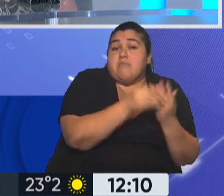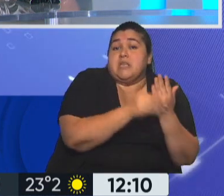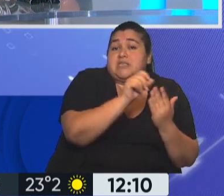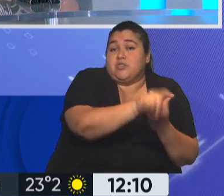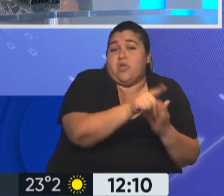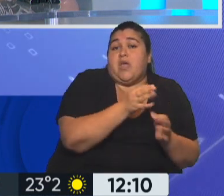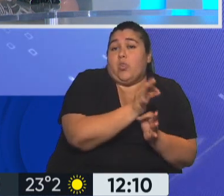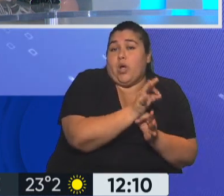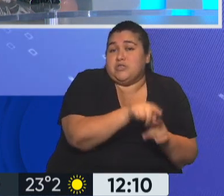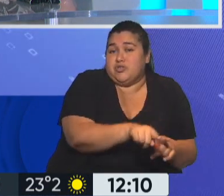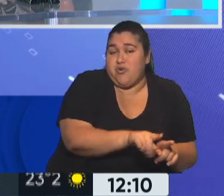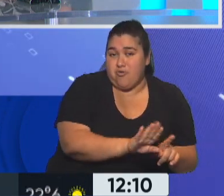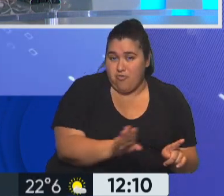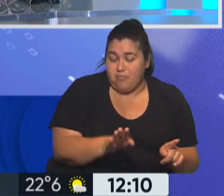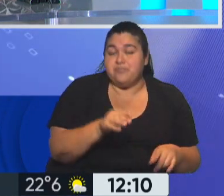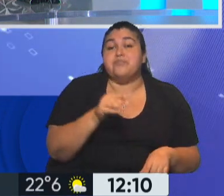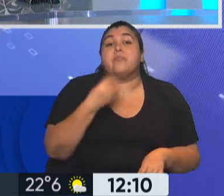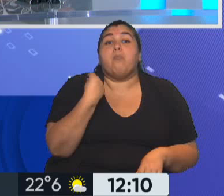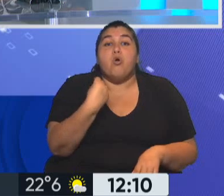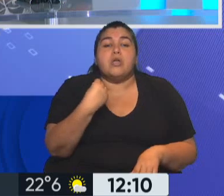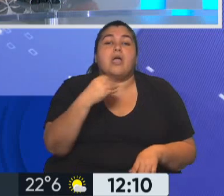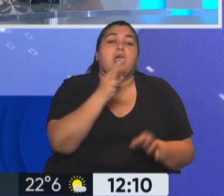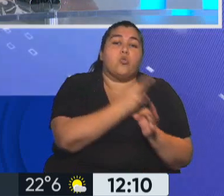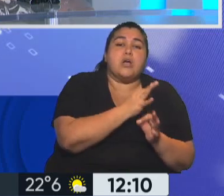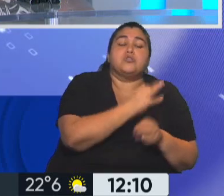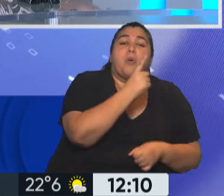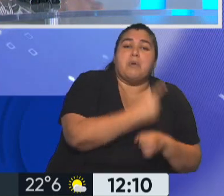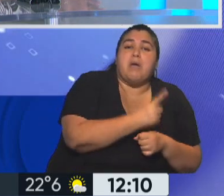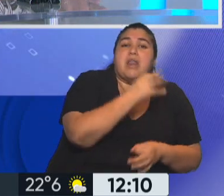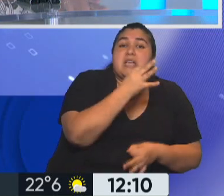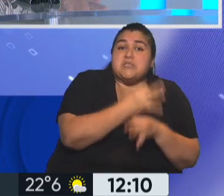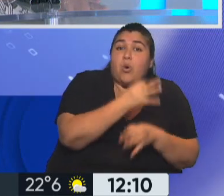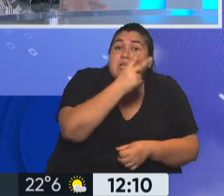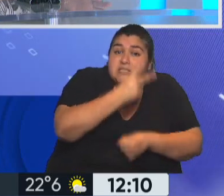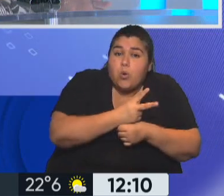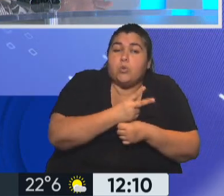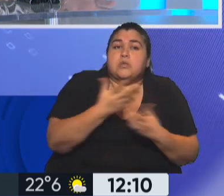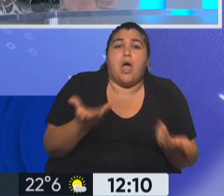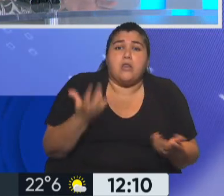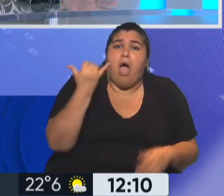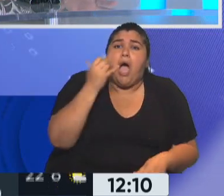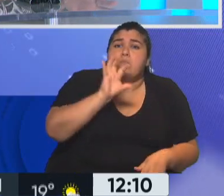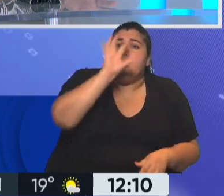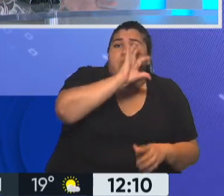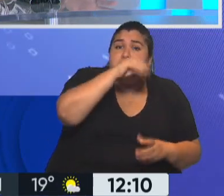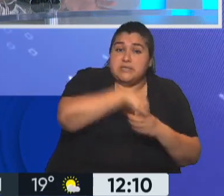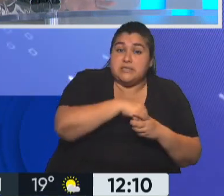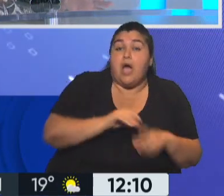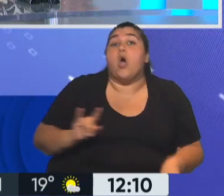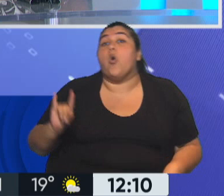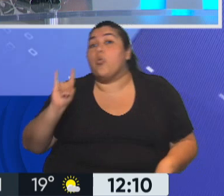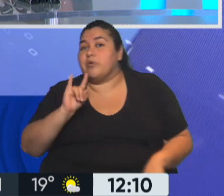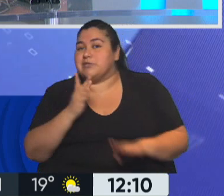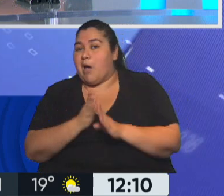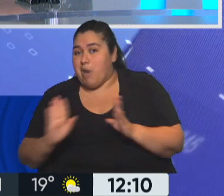son nacionales, porque la educación secundaria, la educación primaria está provincializada, la universitaria no.